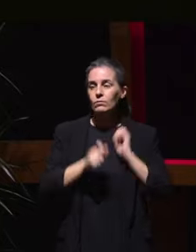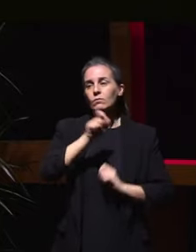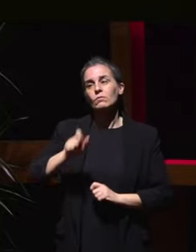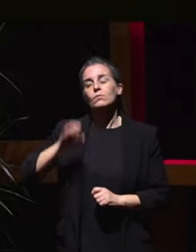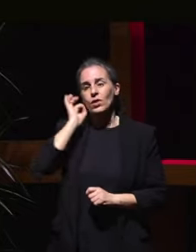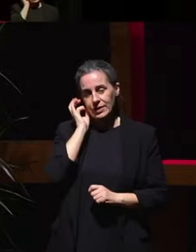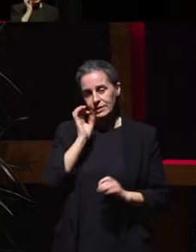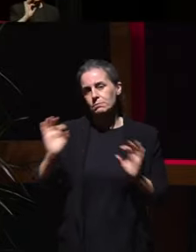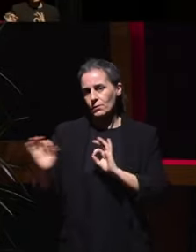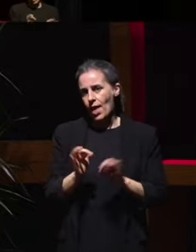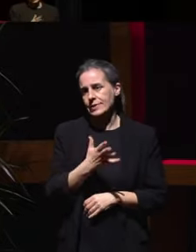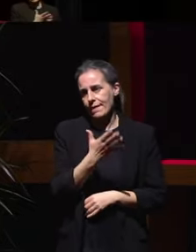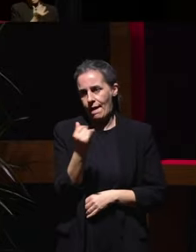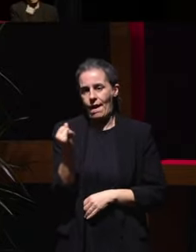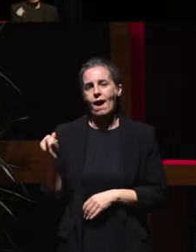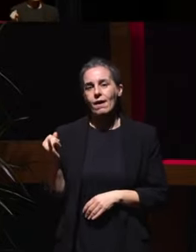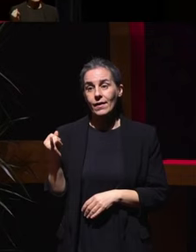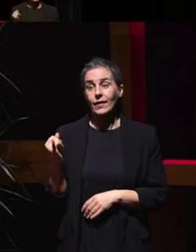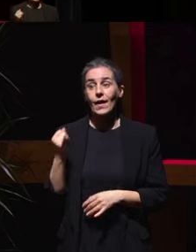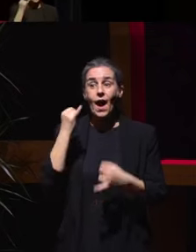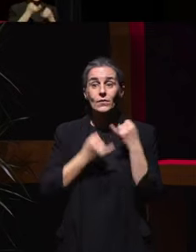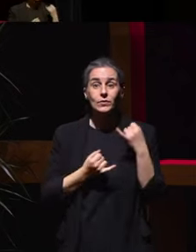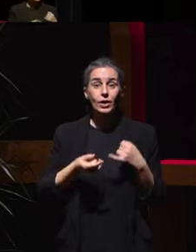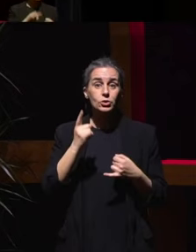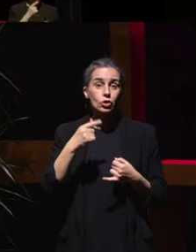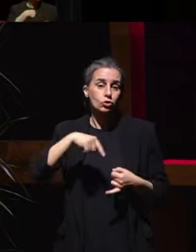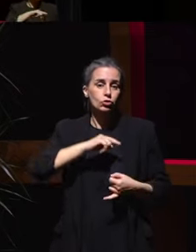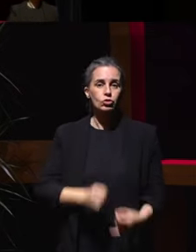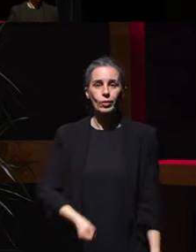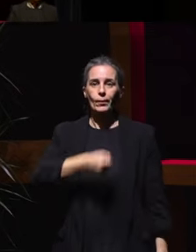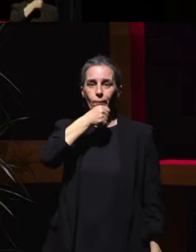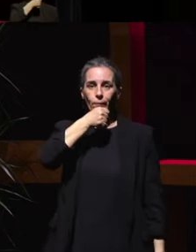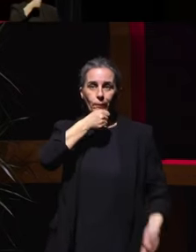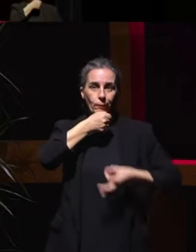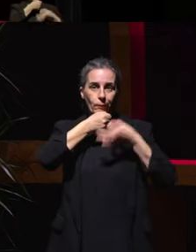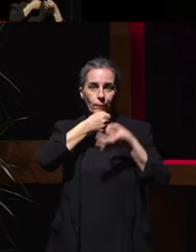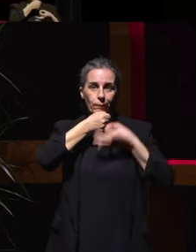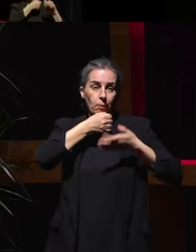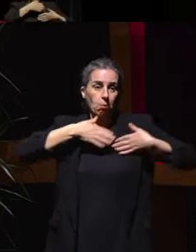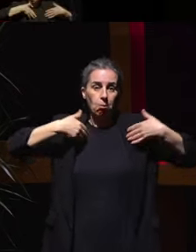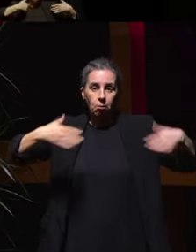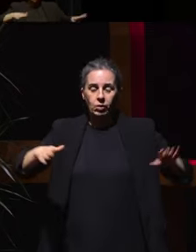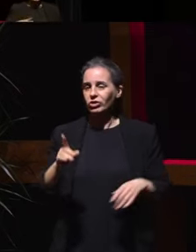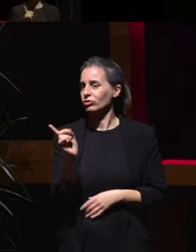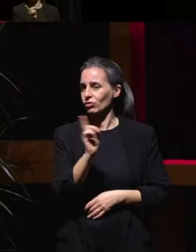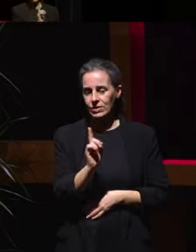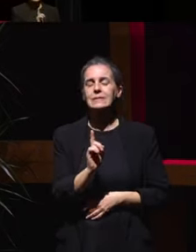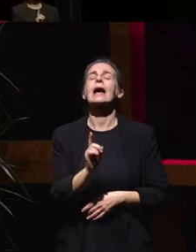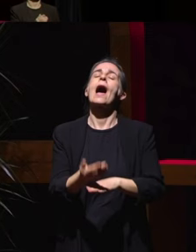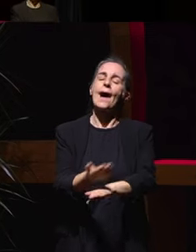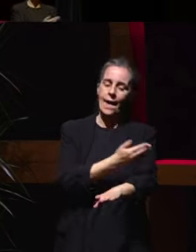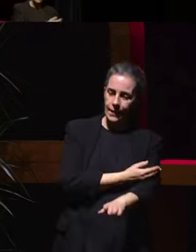final non estamos ali diante, ponche un micro e diso primeiro que te sae, non. Os partidos se